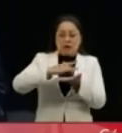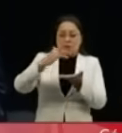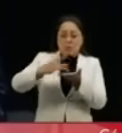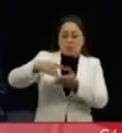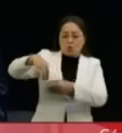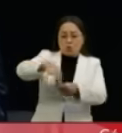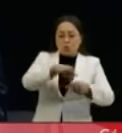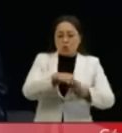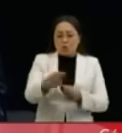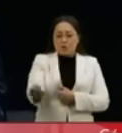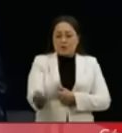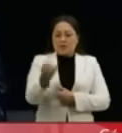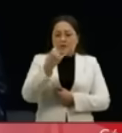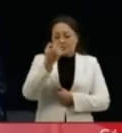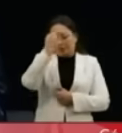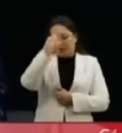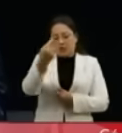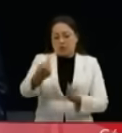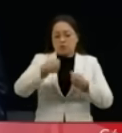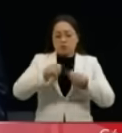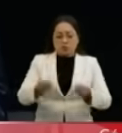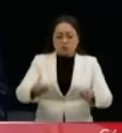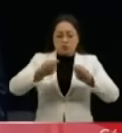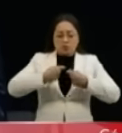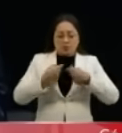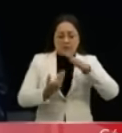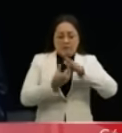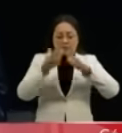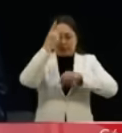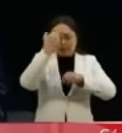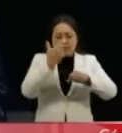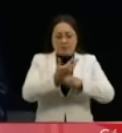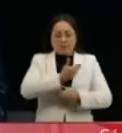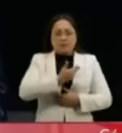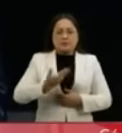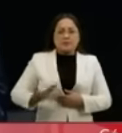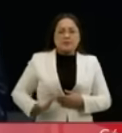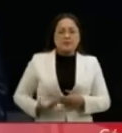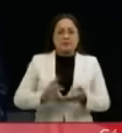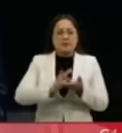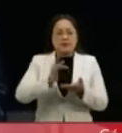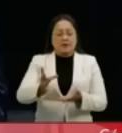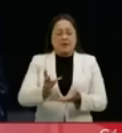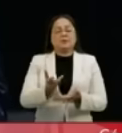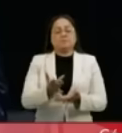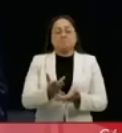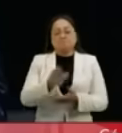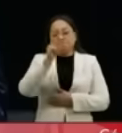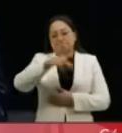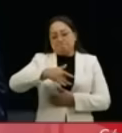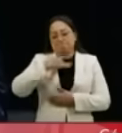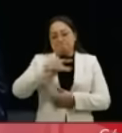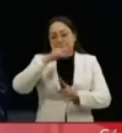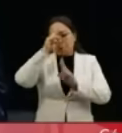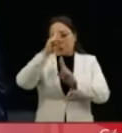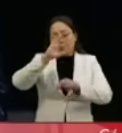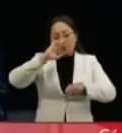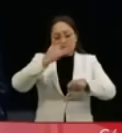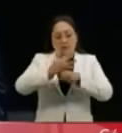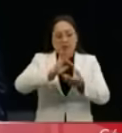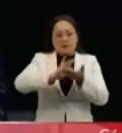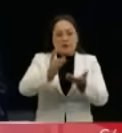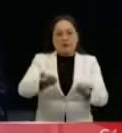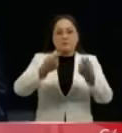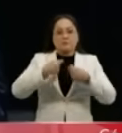su voto que esta mesa directiva tengamos tan enorme honor y tan grande responsabilidad.